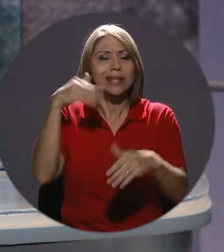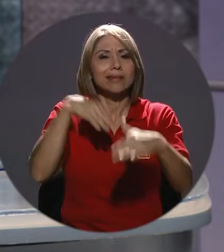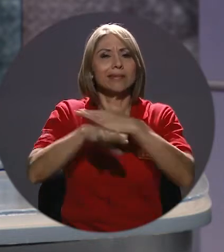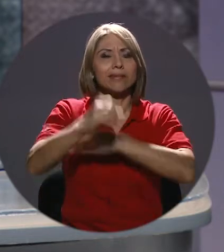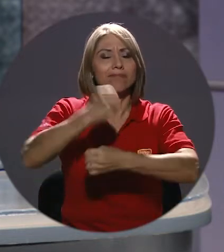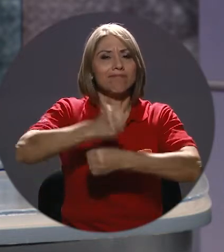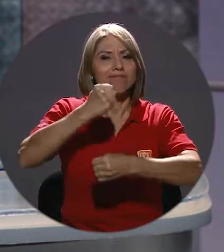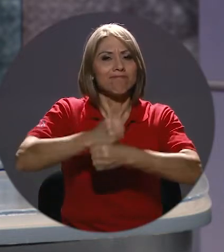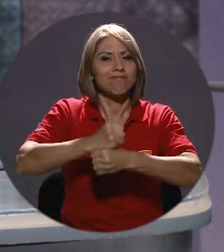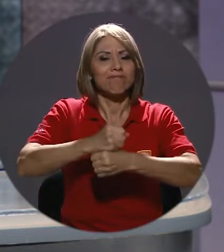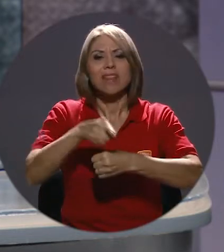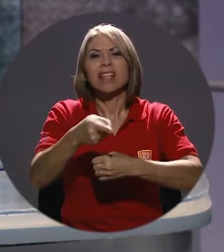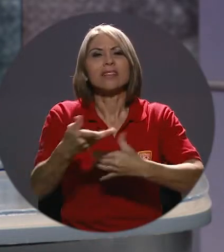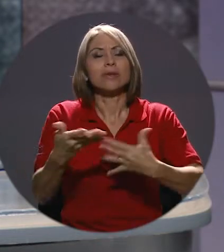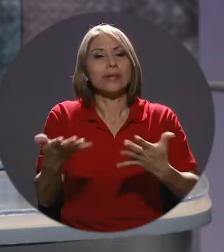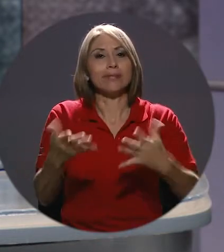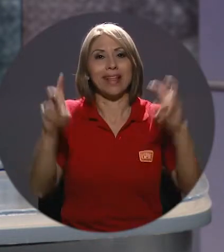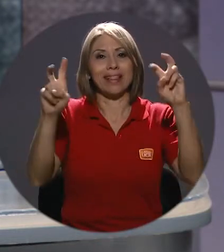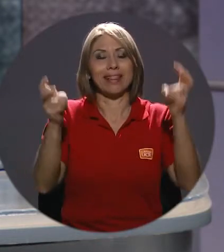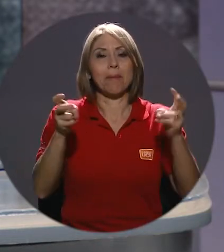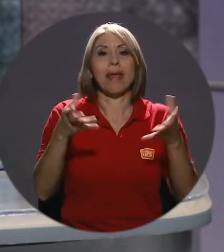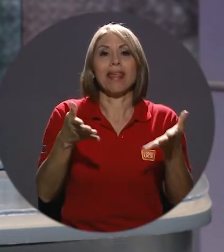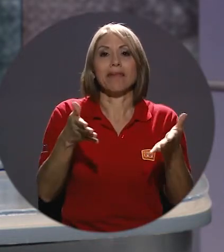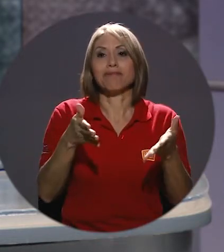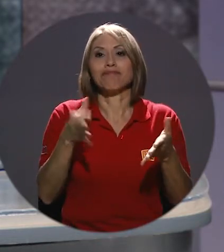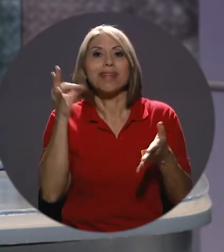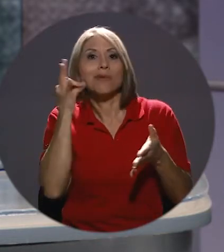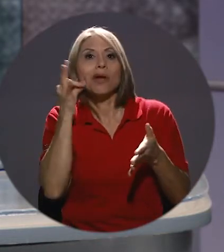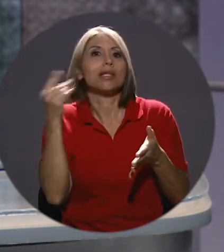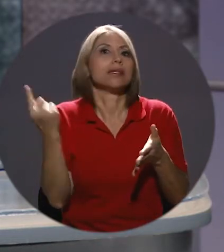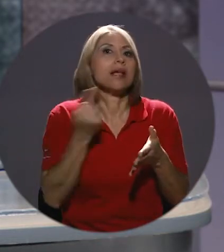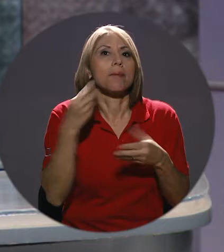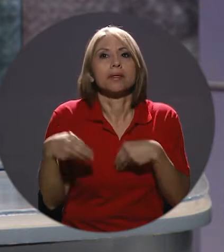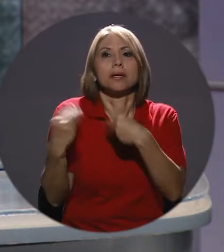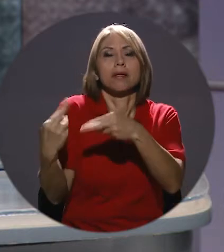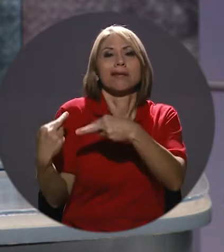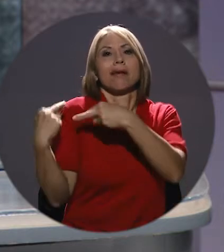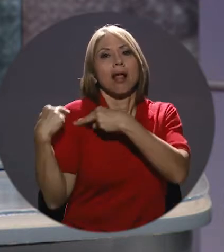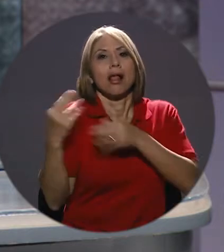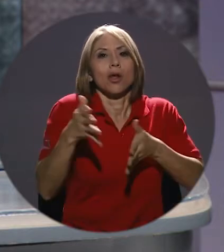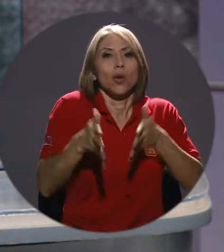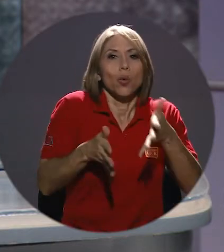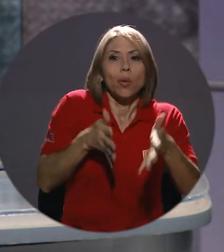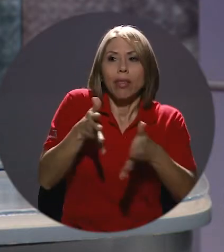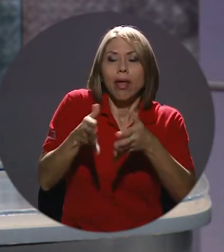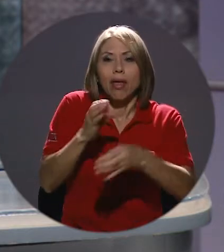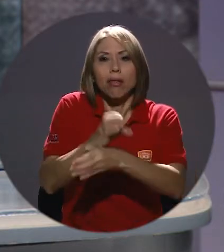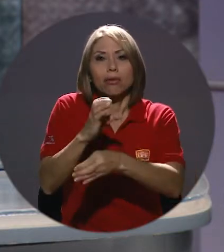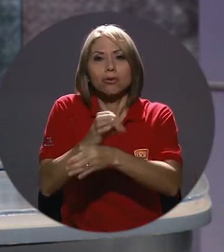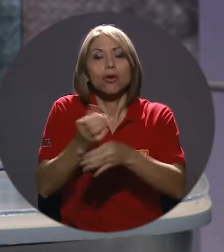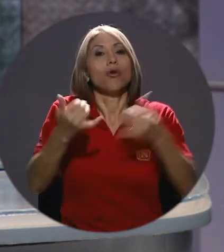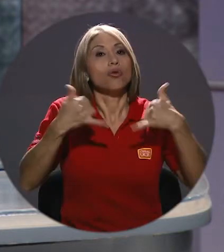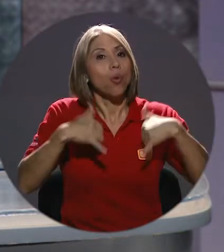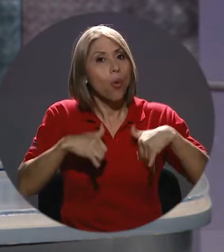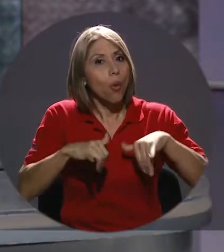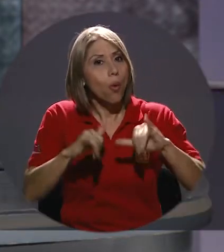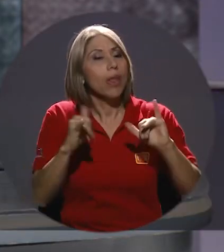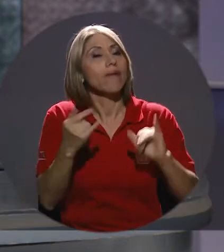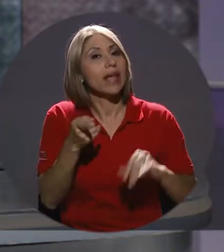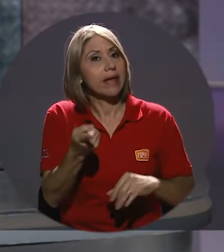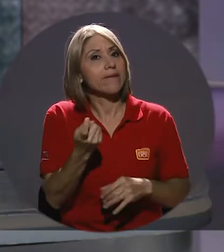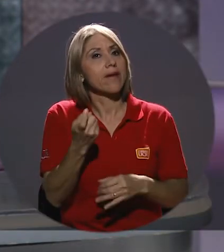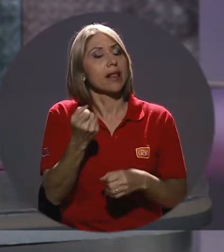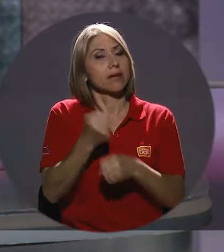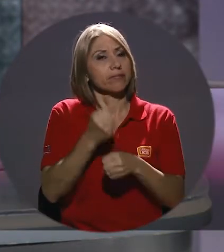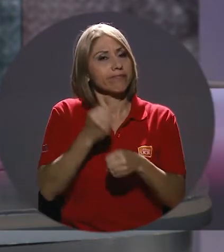mercado laboral. Es el tema de los cuidados, ¿verdad? Que todavía hay un vacío muy importante, no